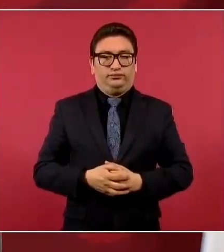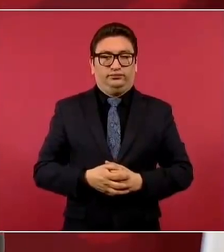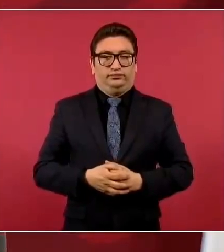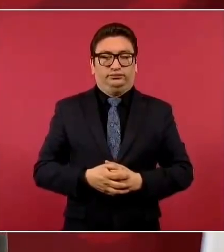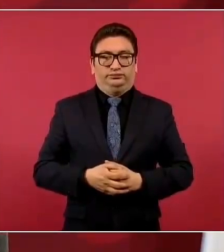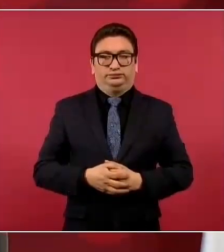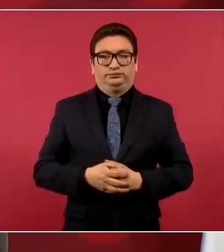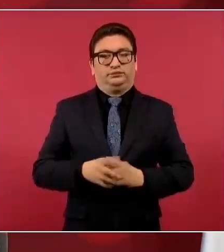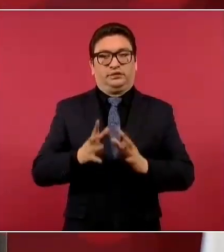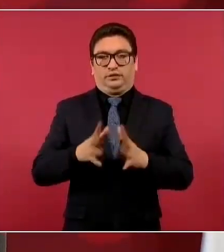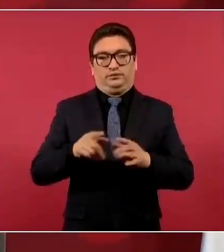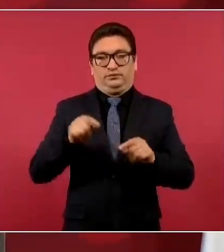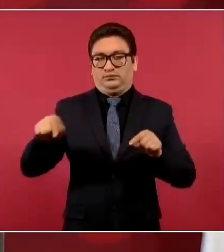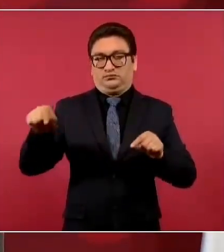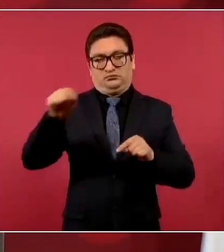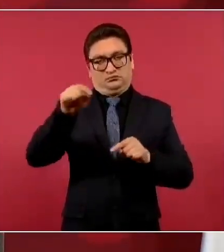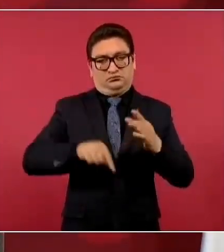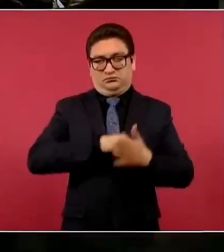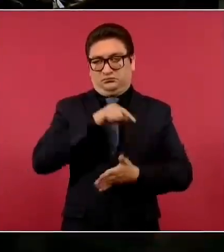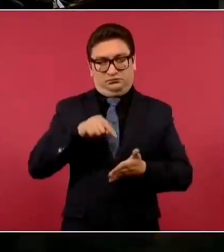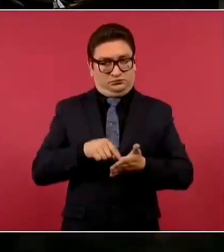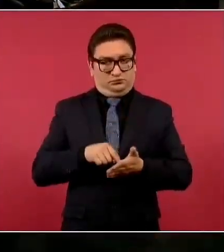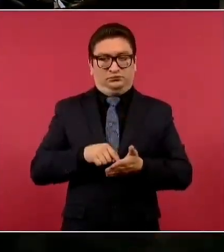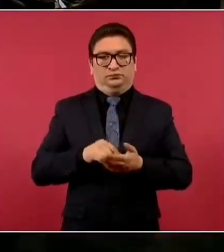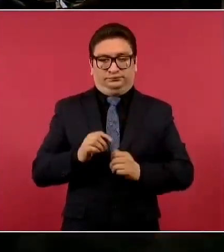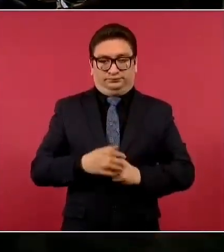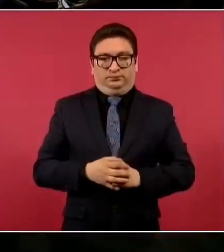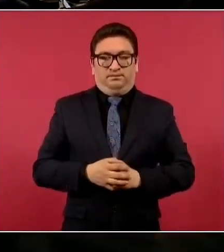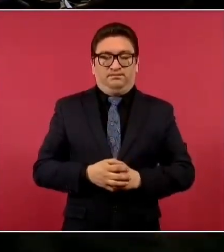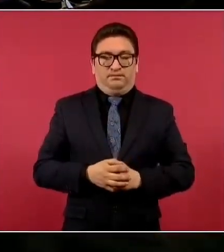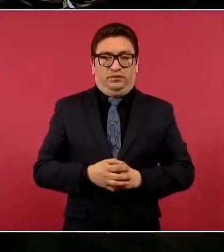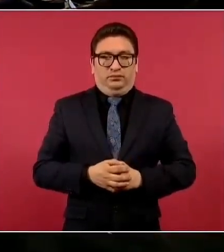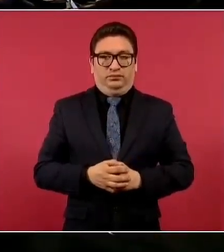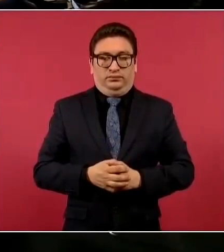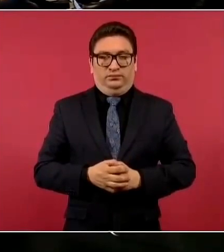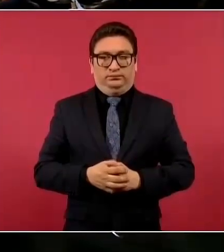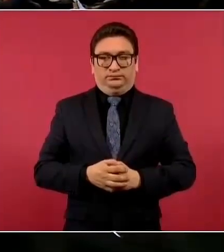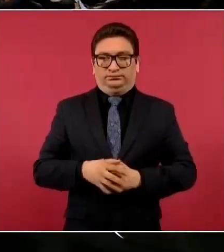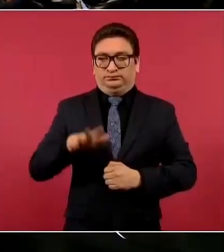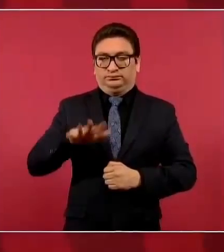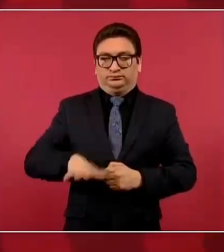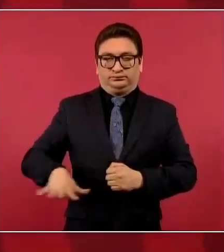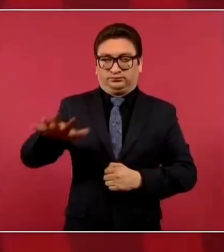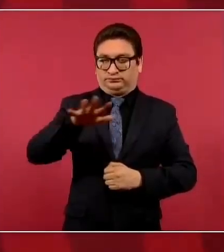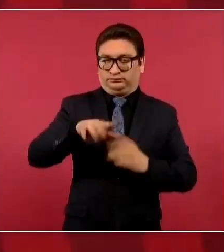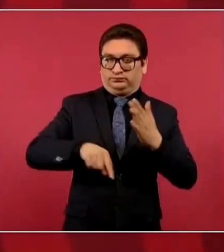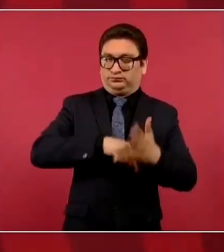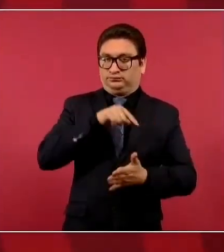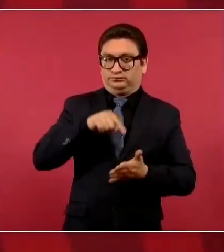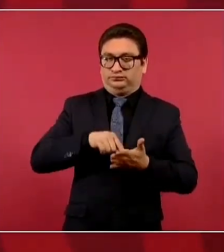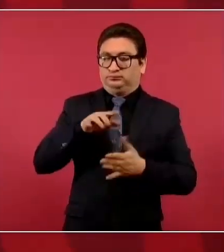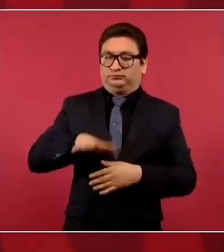Y así, en toda la zona